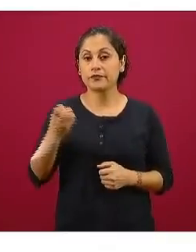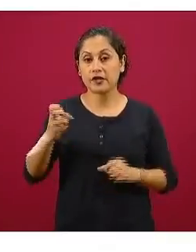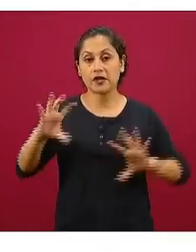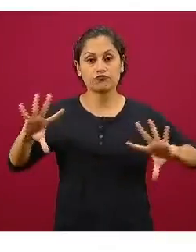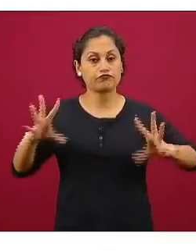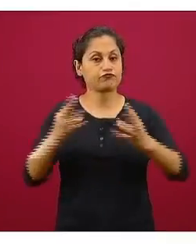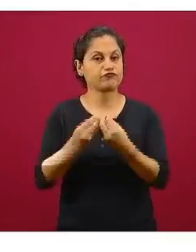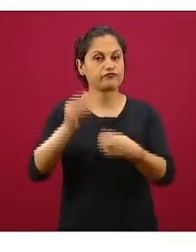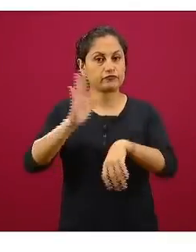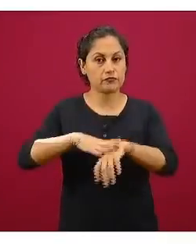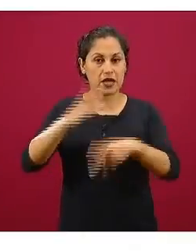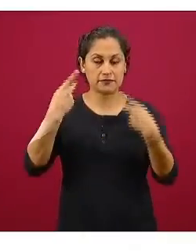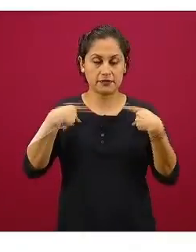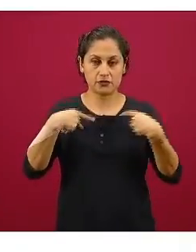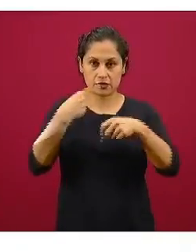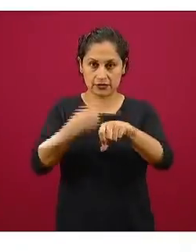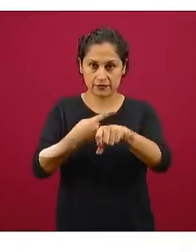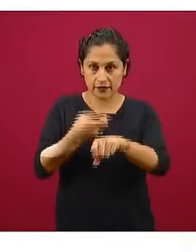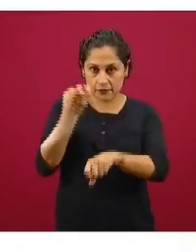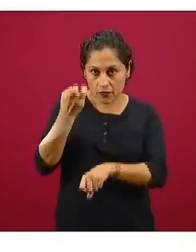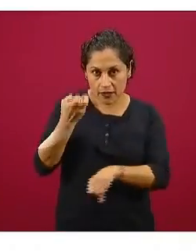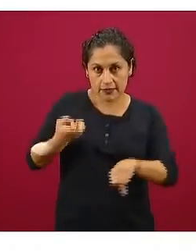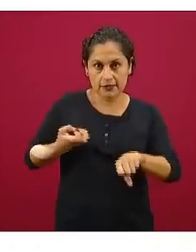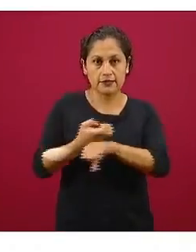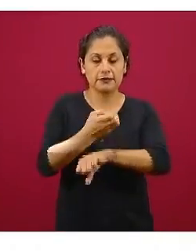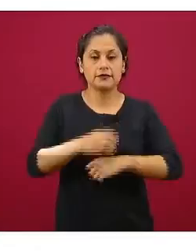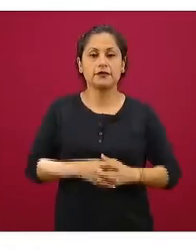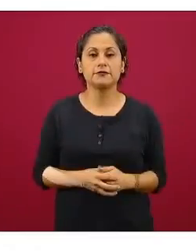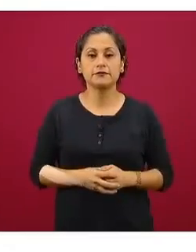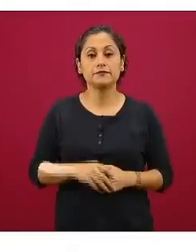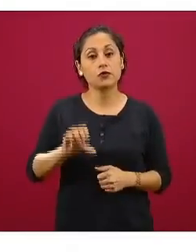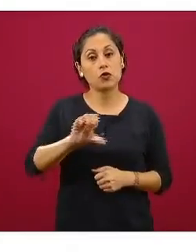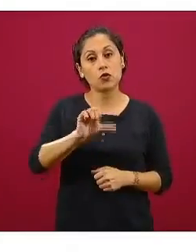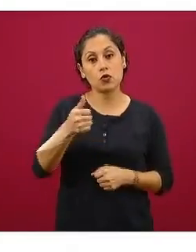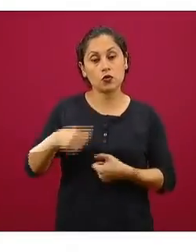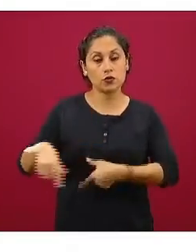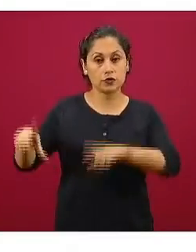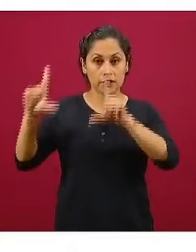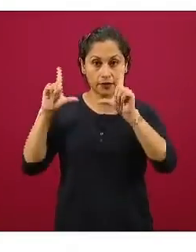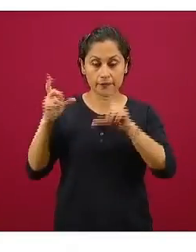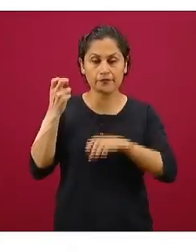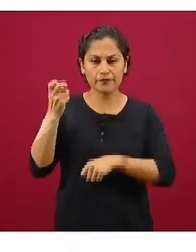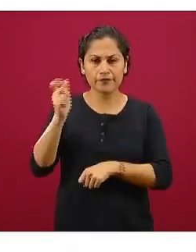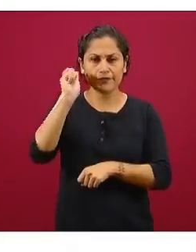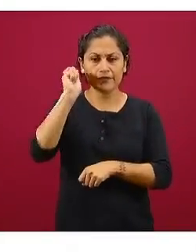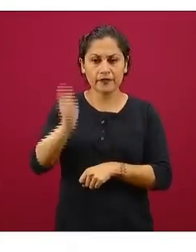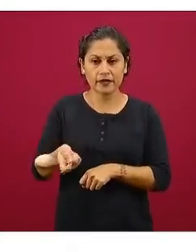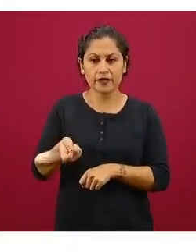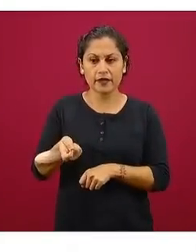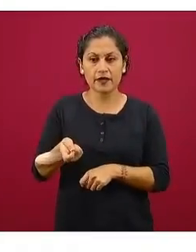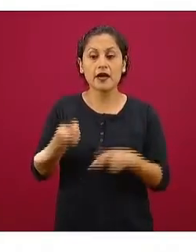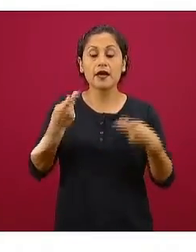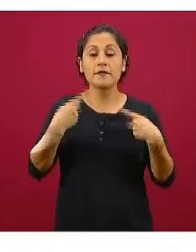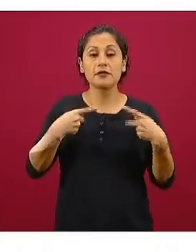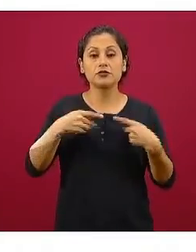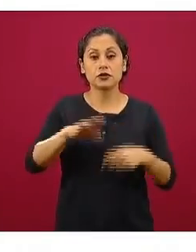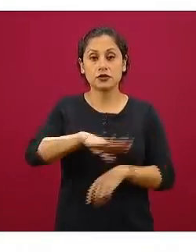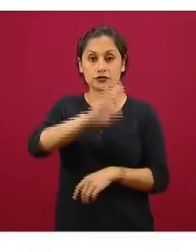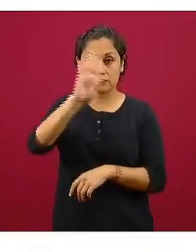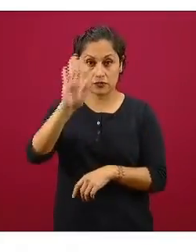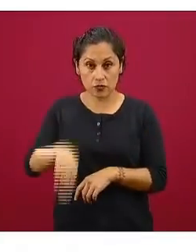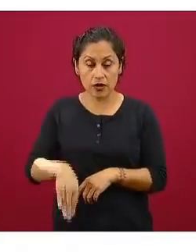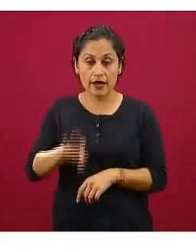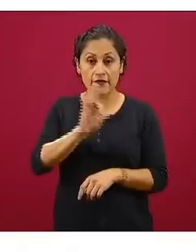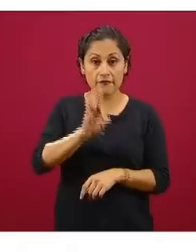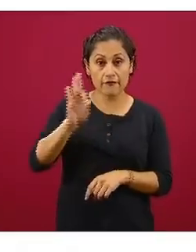de la epidemia en México. Veamos la siguiente diapositiva, la distribución de las defunciones por fecha de ocurrencia